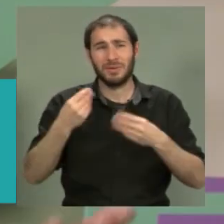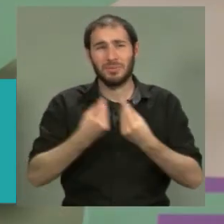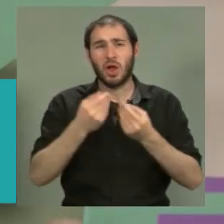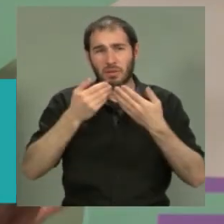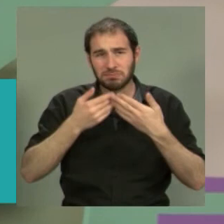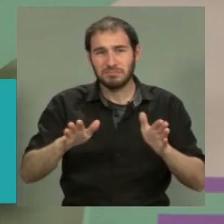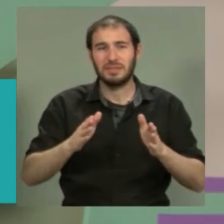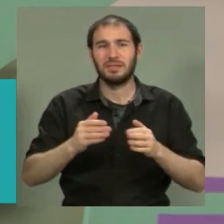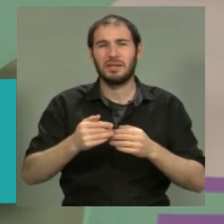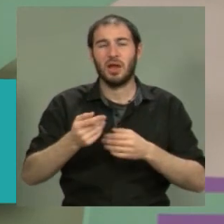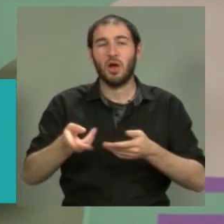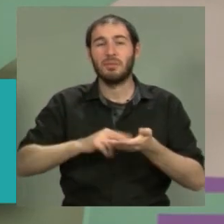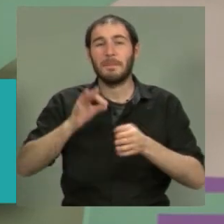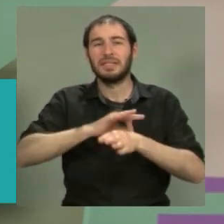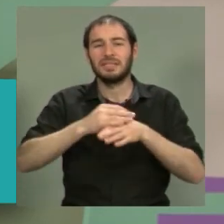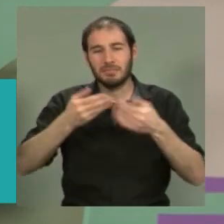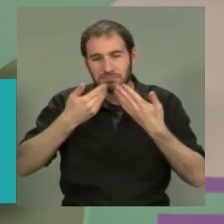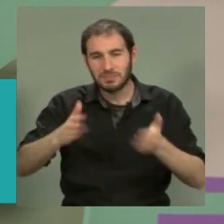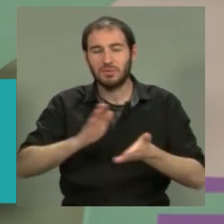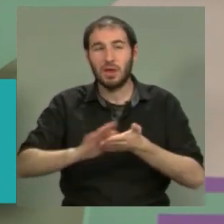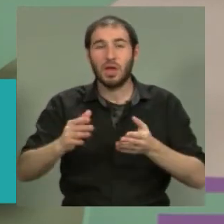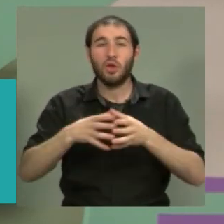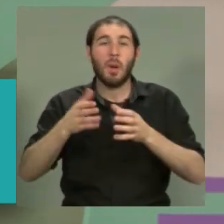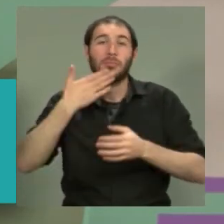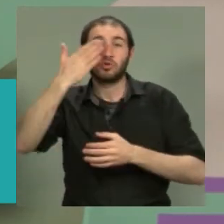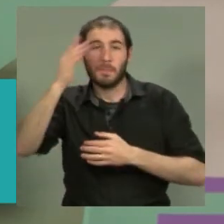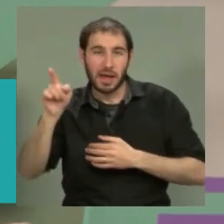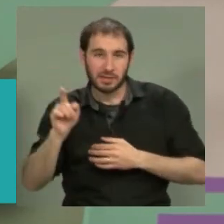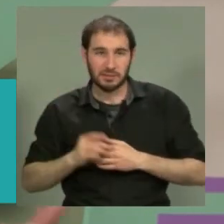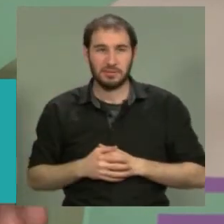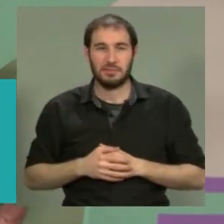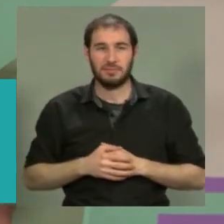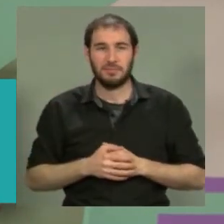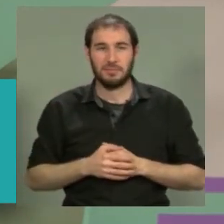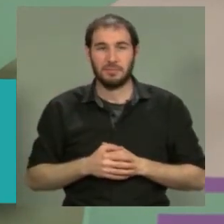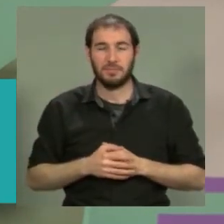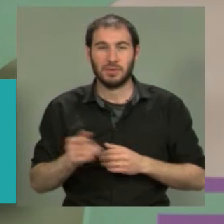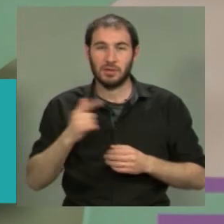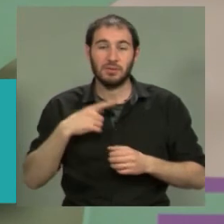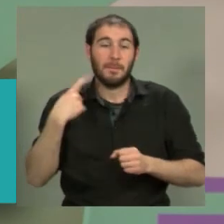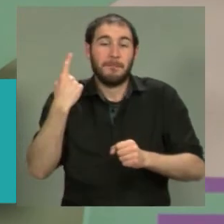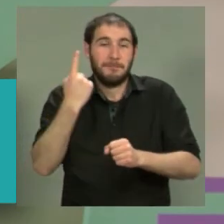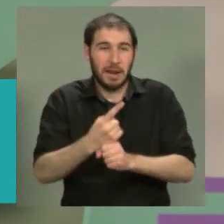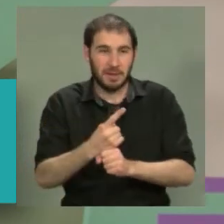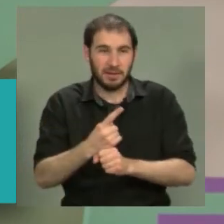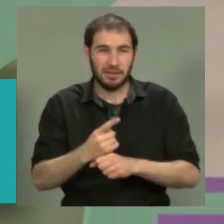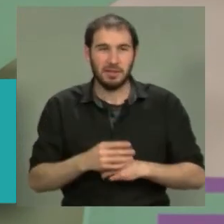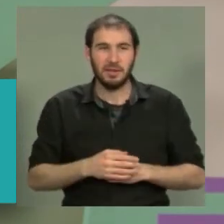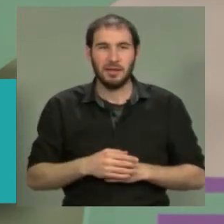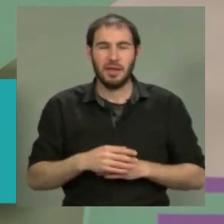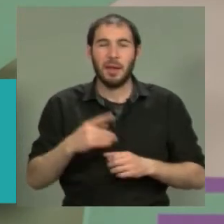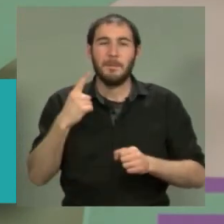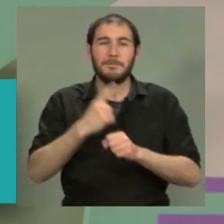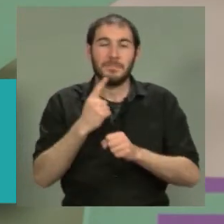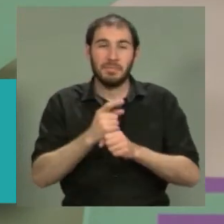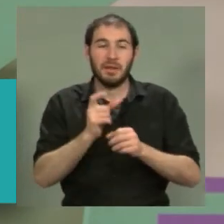el camino al renacimiento de la medicina, eran los musulmanes. Entonces nosotros vamos, la primer letra del